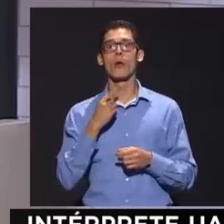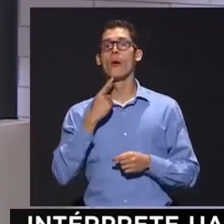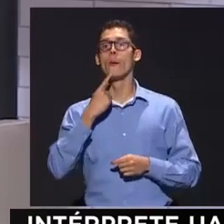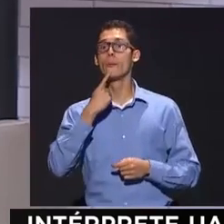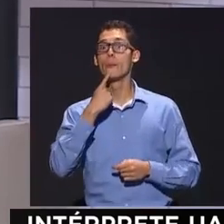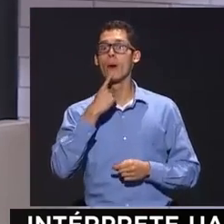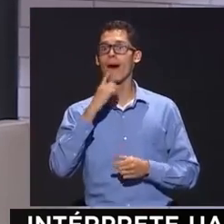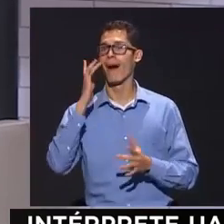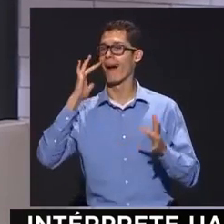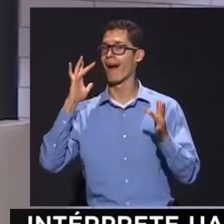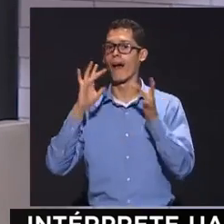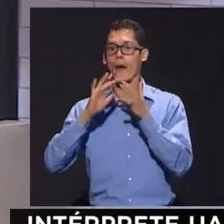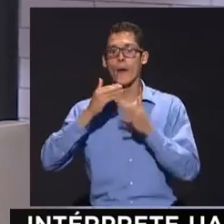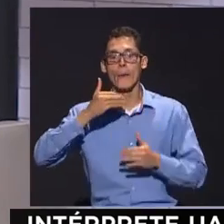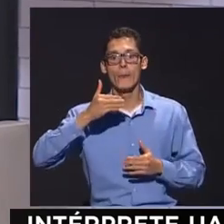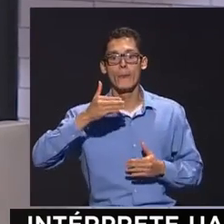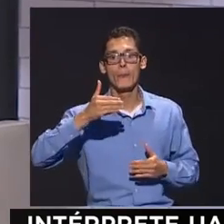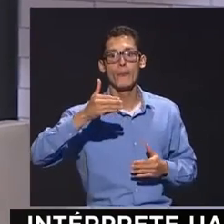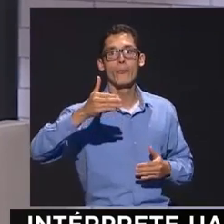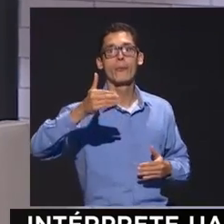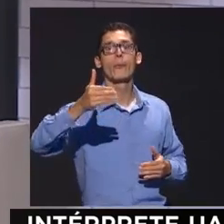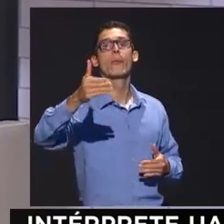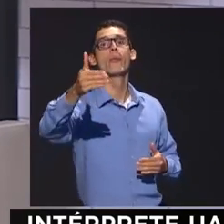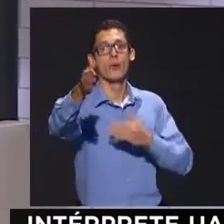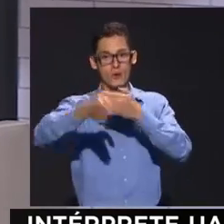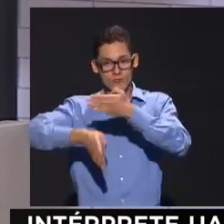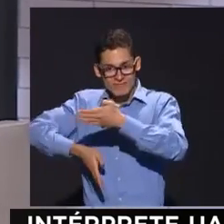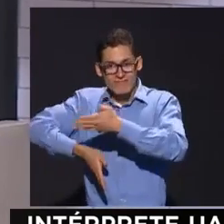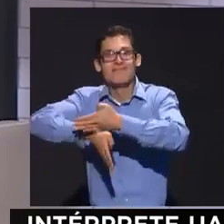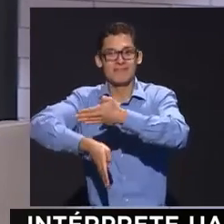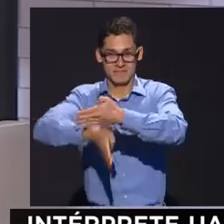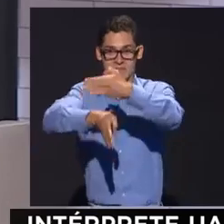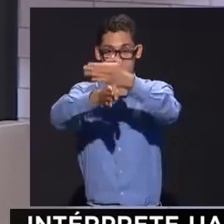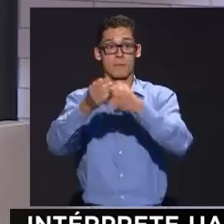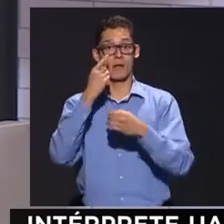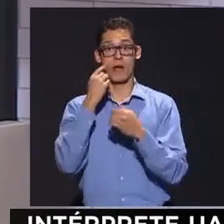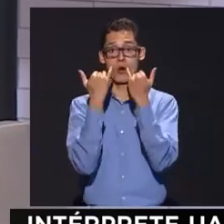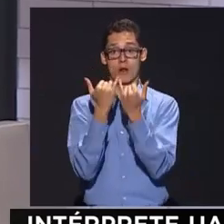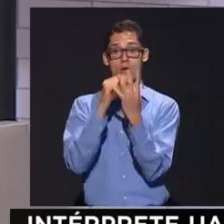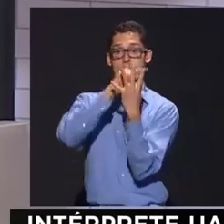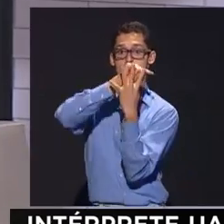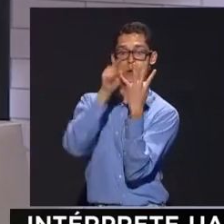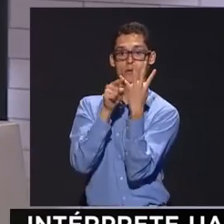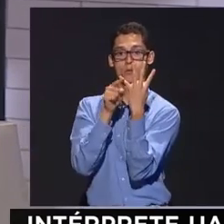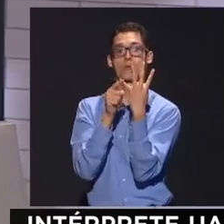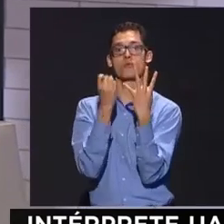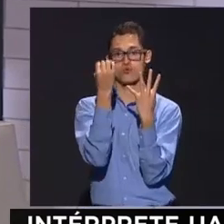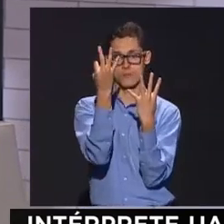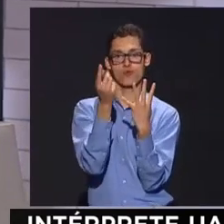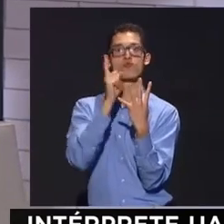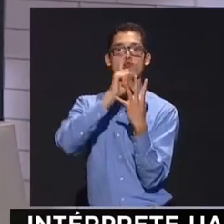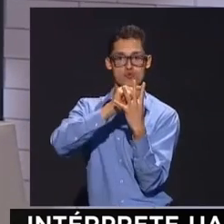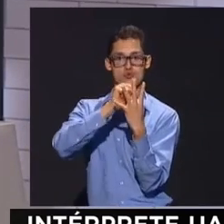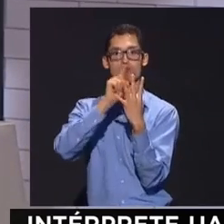hacerlo entonces vamos a tener una relación de 4 vamos a contar 1 2 3 y 4 que los niños lo